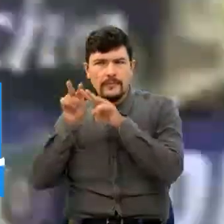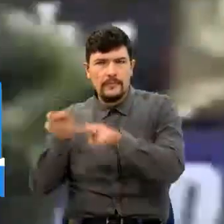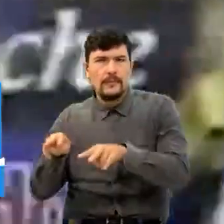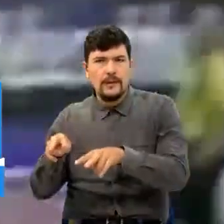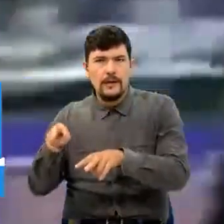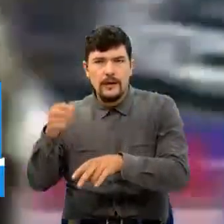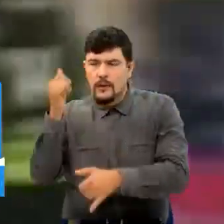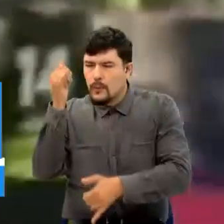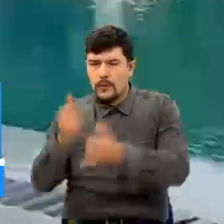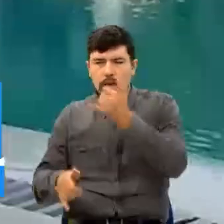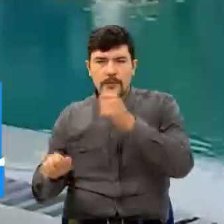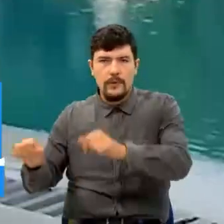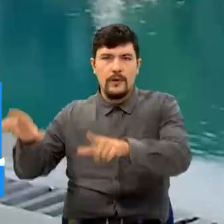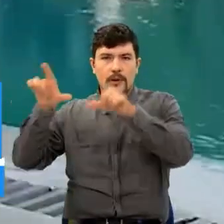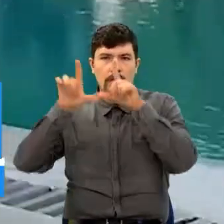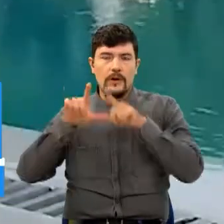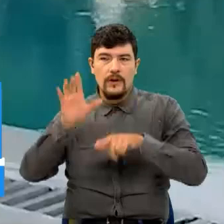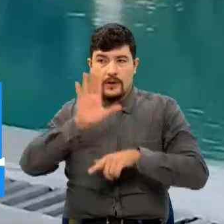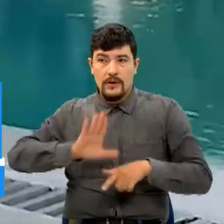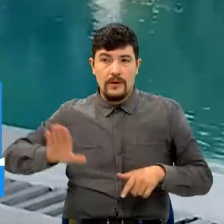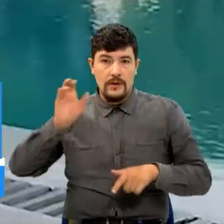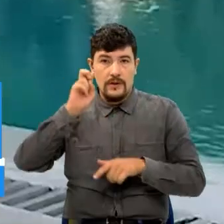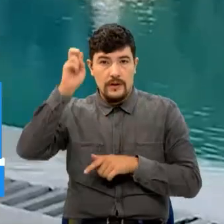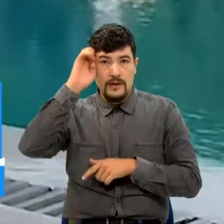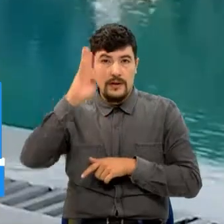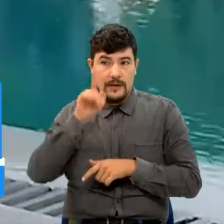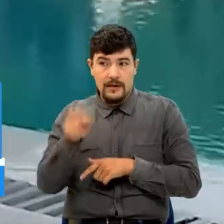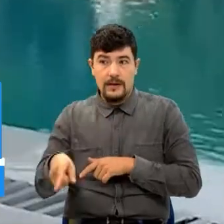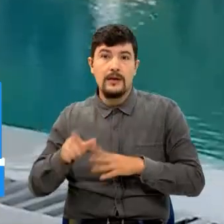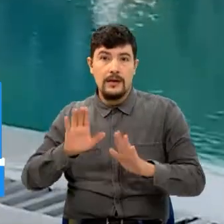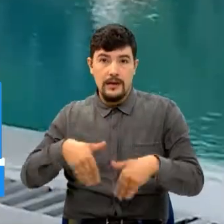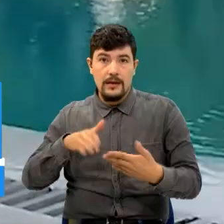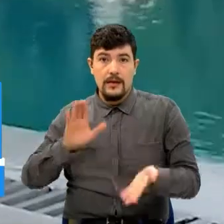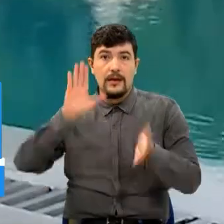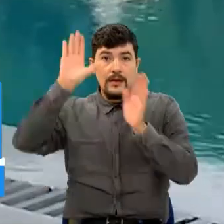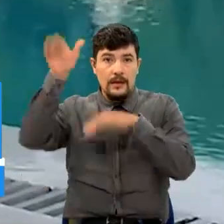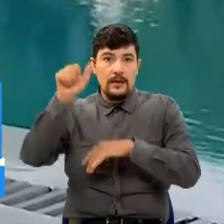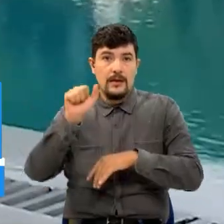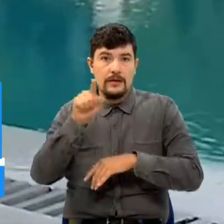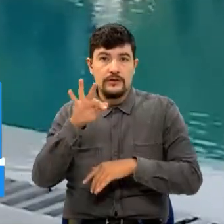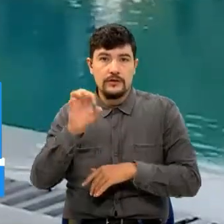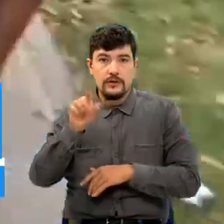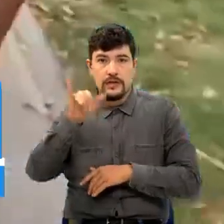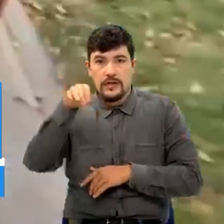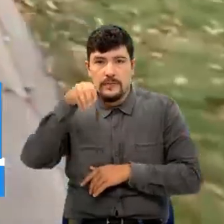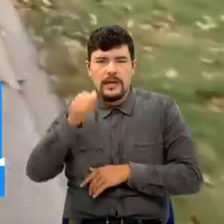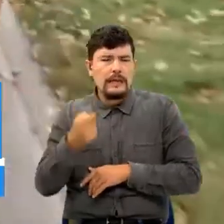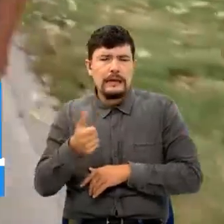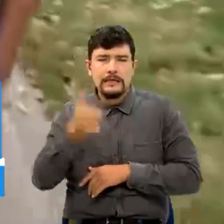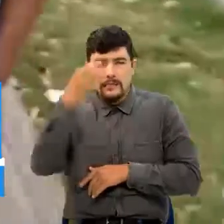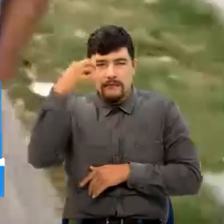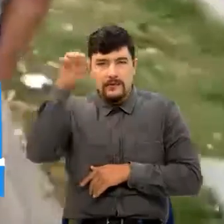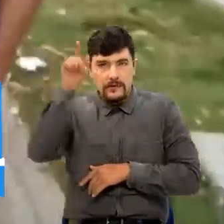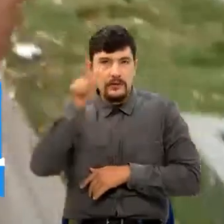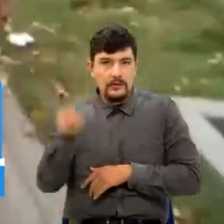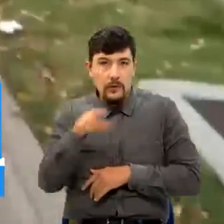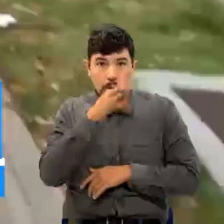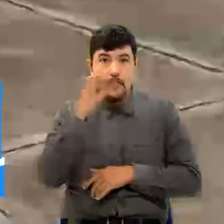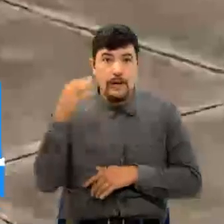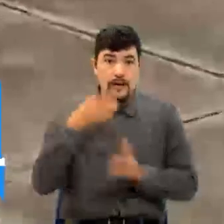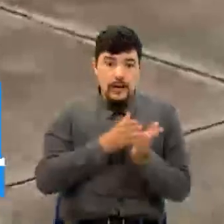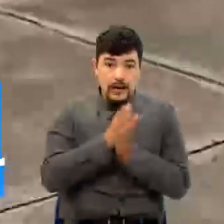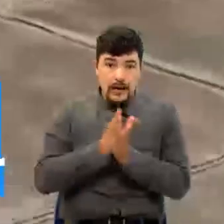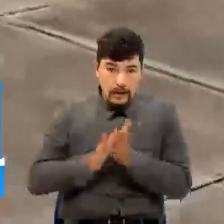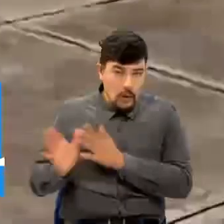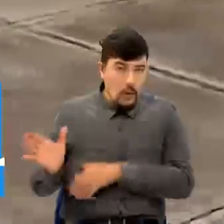los dos últimos títulos que consiguió Norte en baloncesto, en masculino, a nivel semiprofesional. A lo largo de su carrera no todo fueron